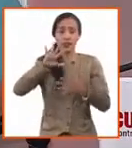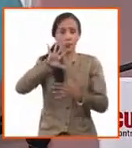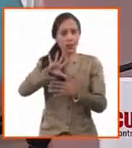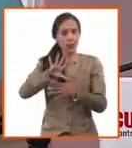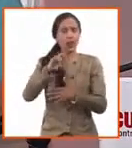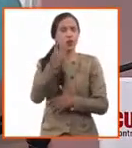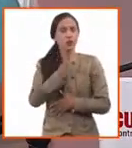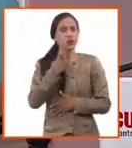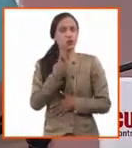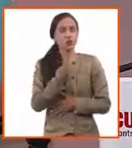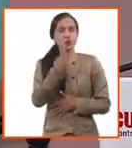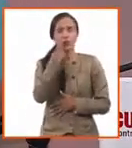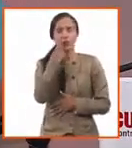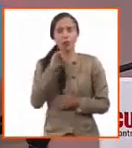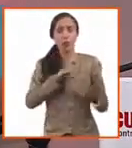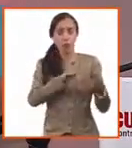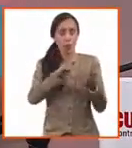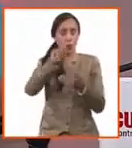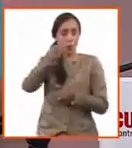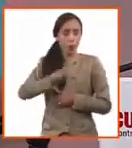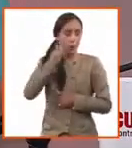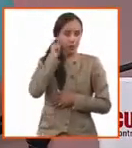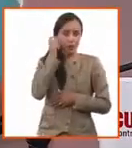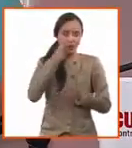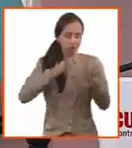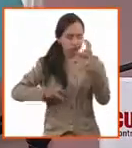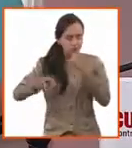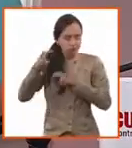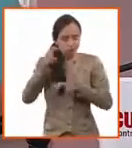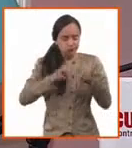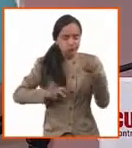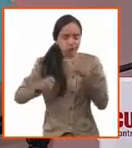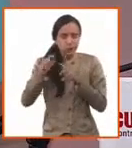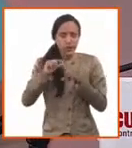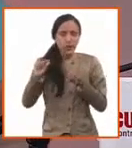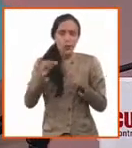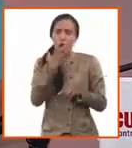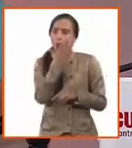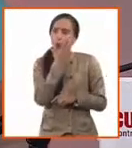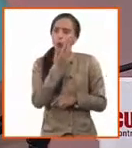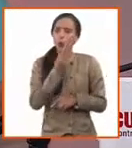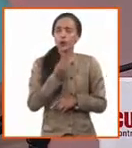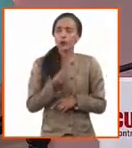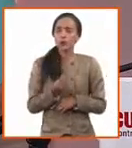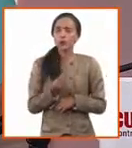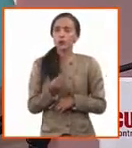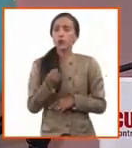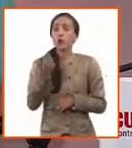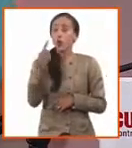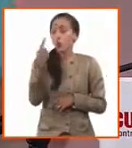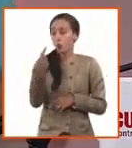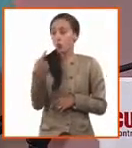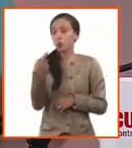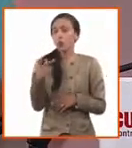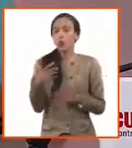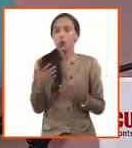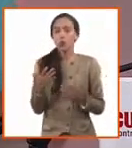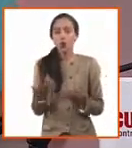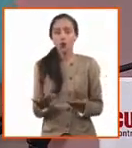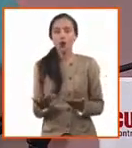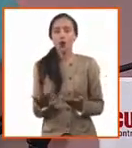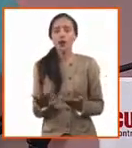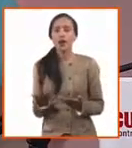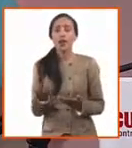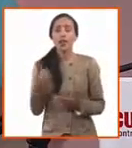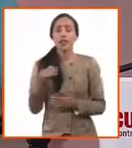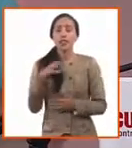a varias compañeras que están investigando en el tema de las juventudes y una de las cosas tiene que ver con la alusión